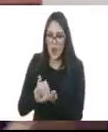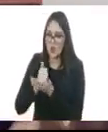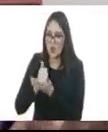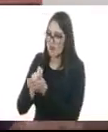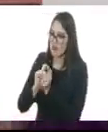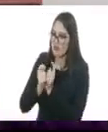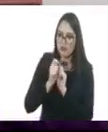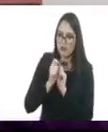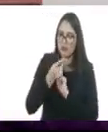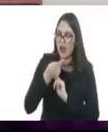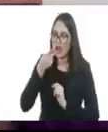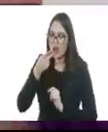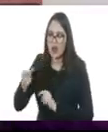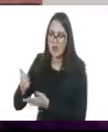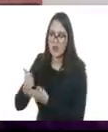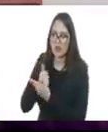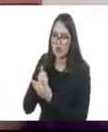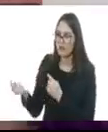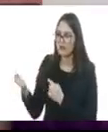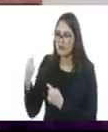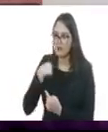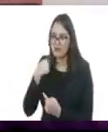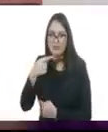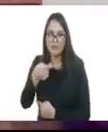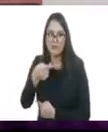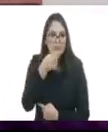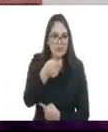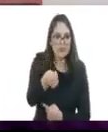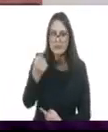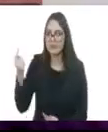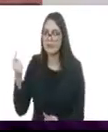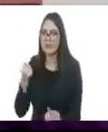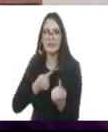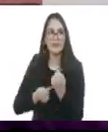vivo, escuchándonos, siguiéndonos